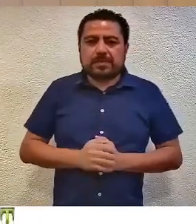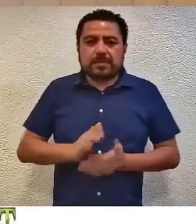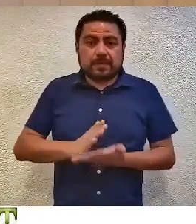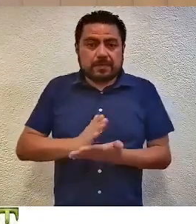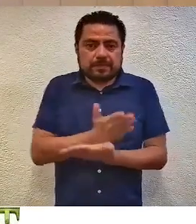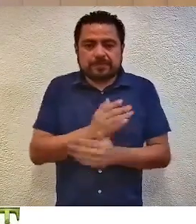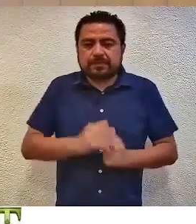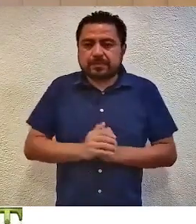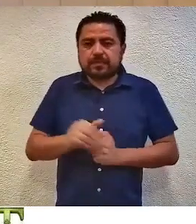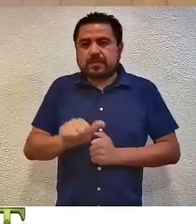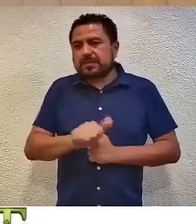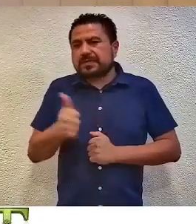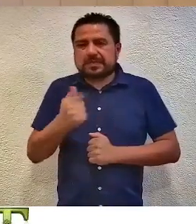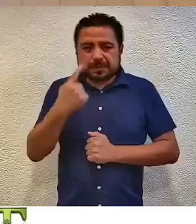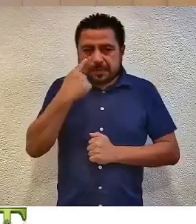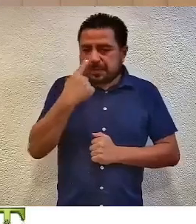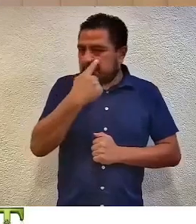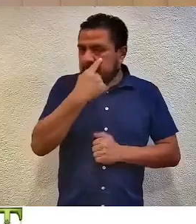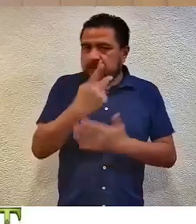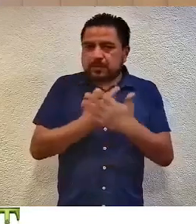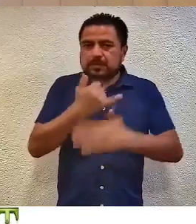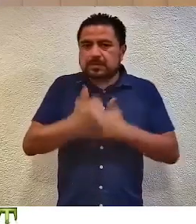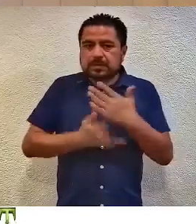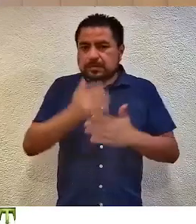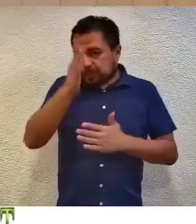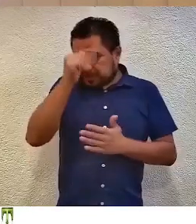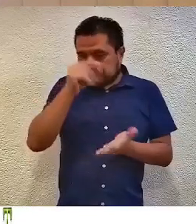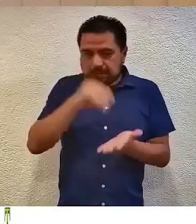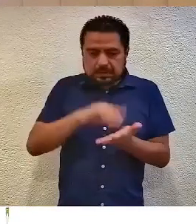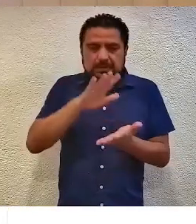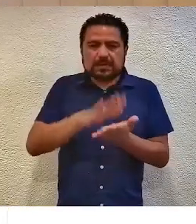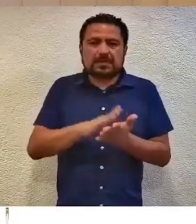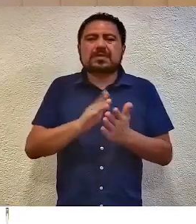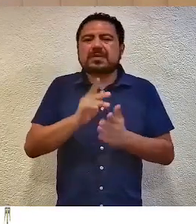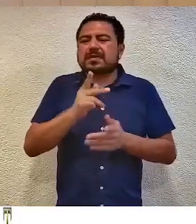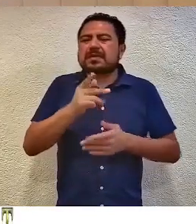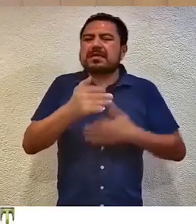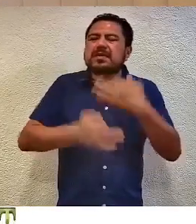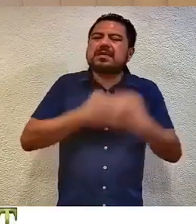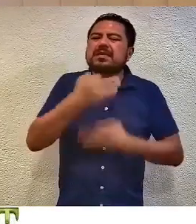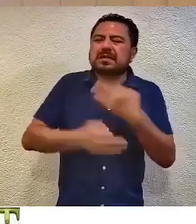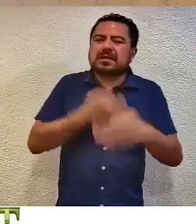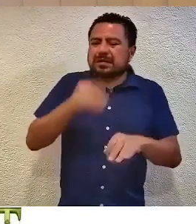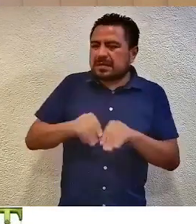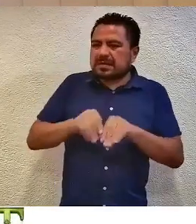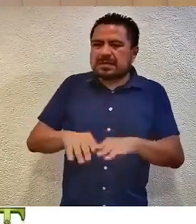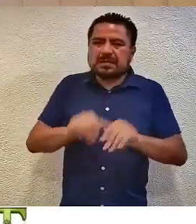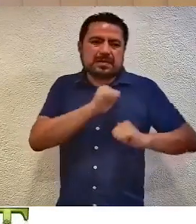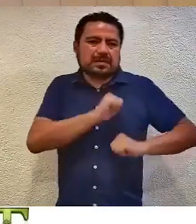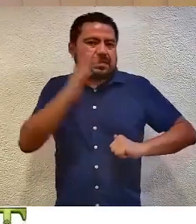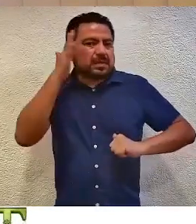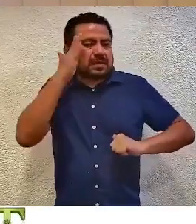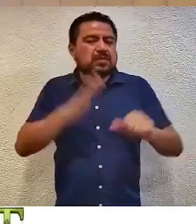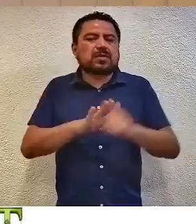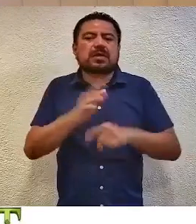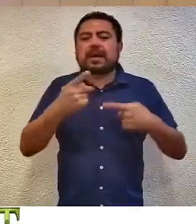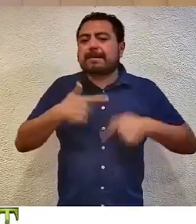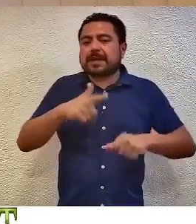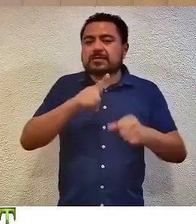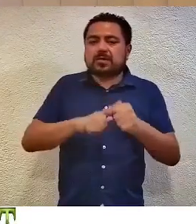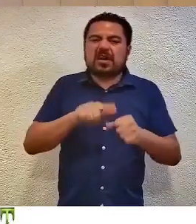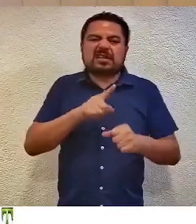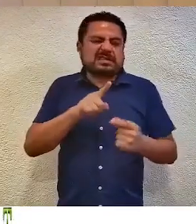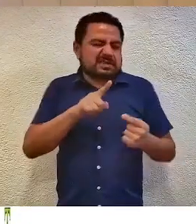Además, desde otra perspectiva, en el proyecto se razona que las notas periodísticas denunciadas parten de la base de la apreciación personal de quien las